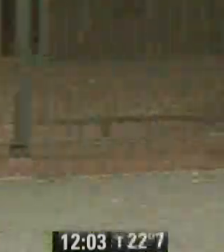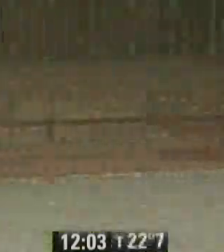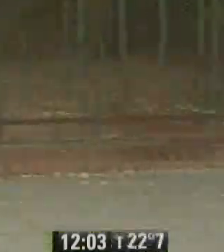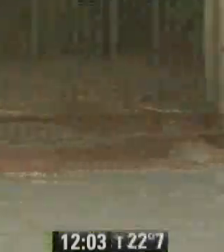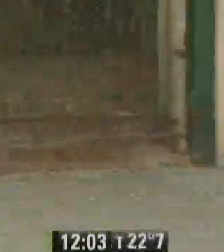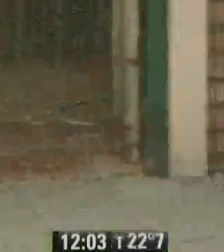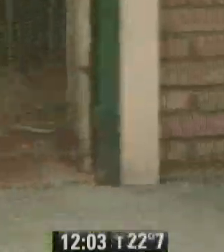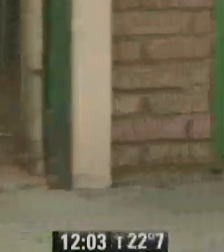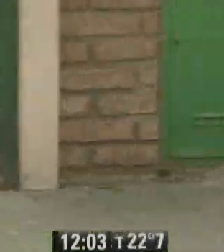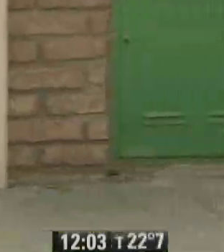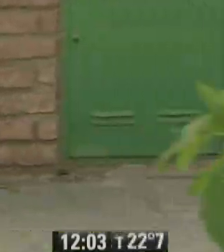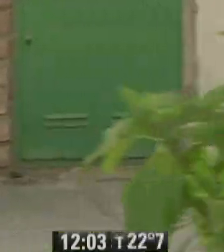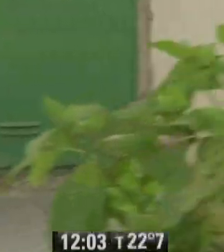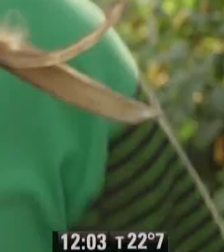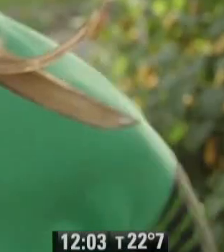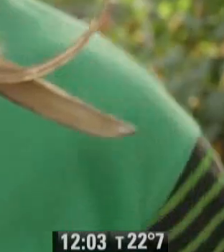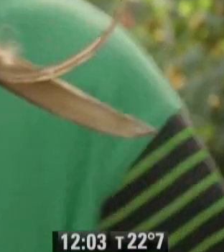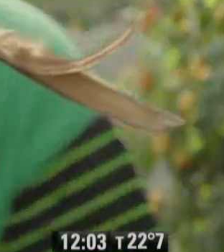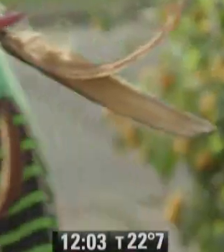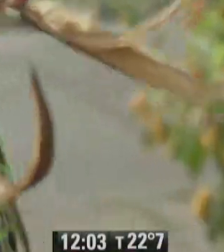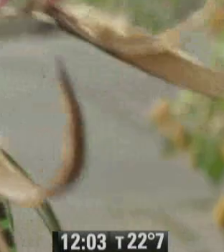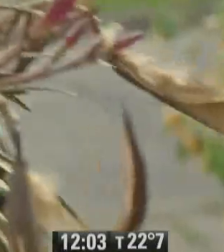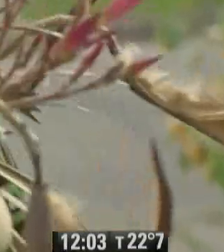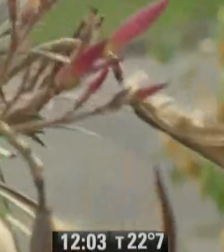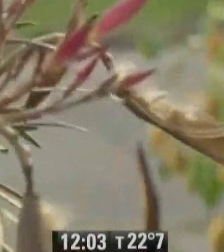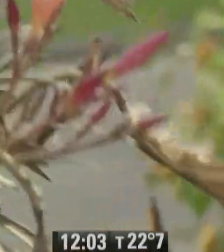Tengo la flor de un limonero.